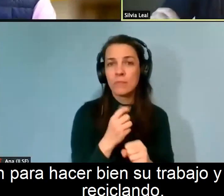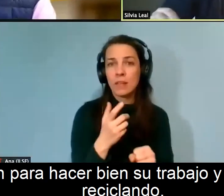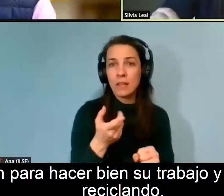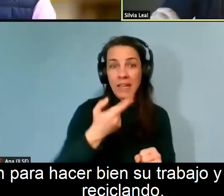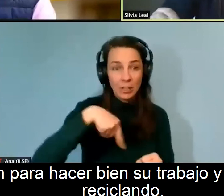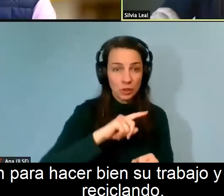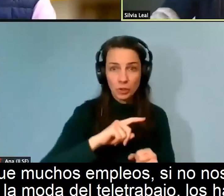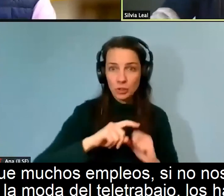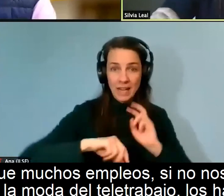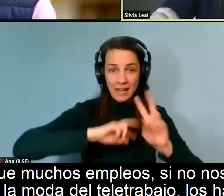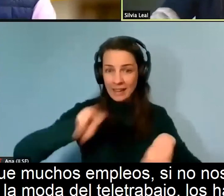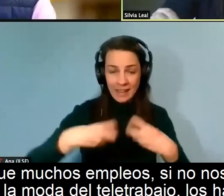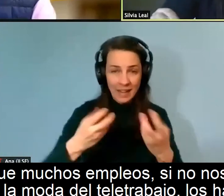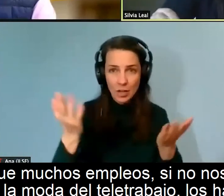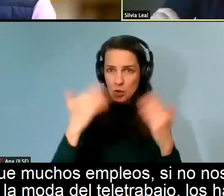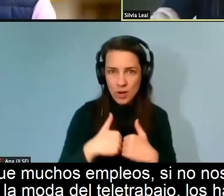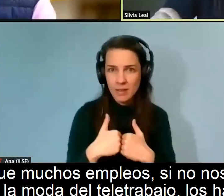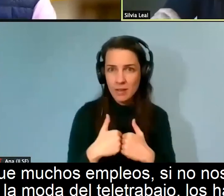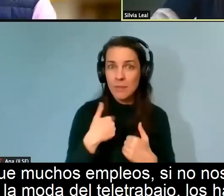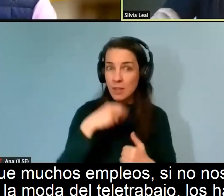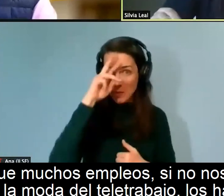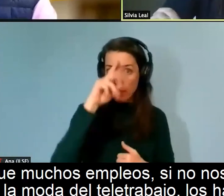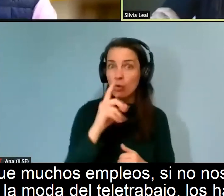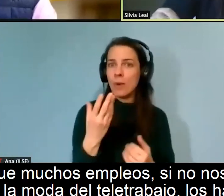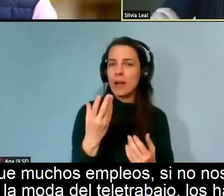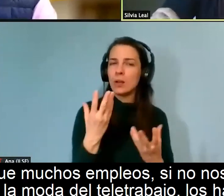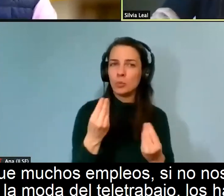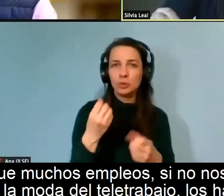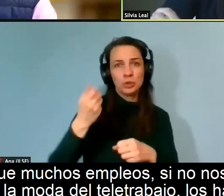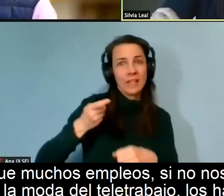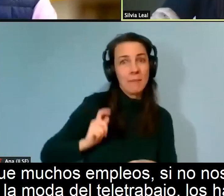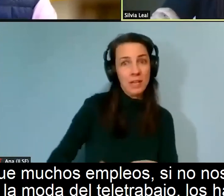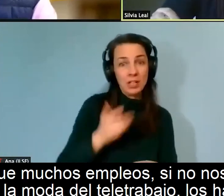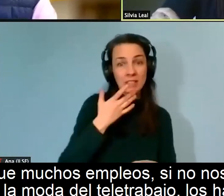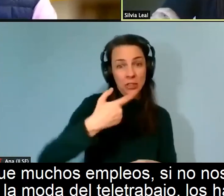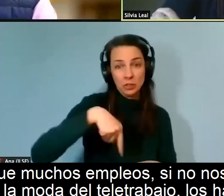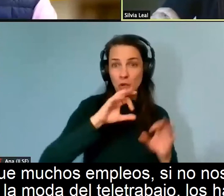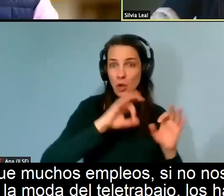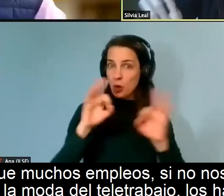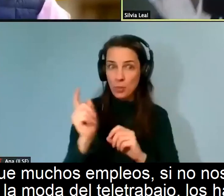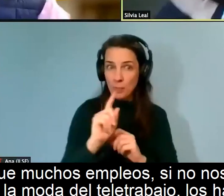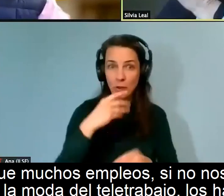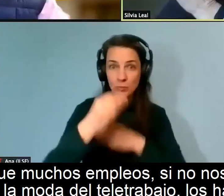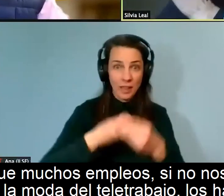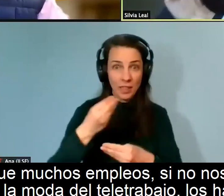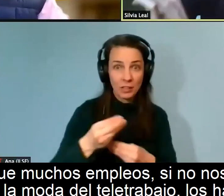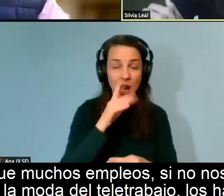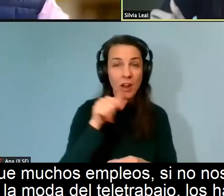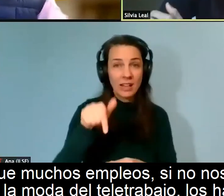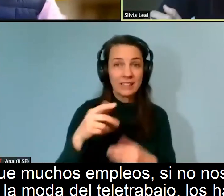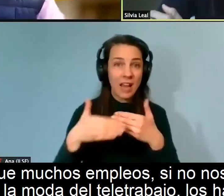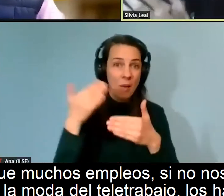estamos reciclando. Y me preocupa que muchos empleos, si nosotros no nos preparamos para hacerlos, ahora con esta moda